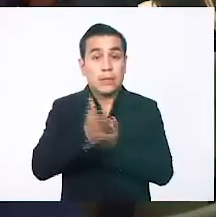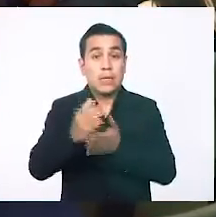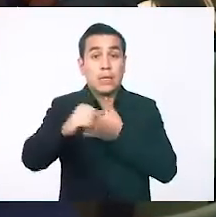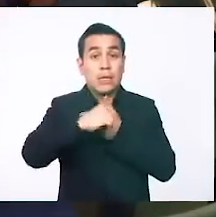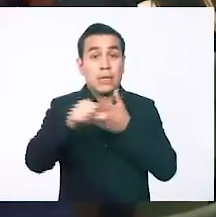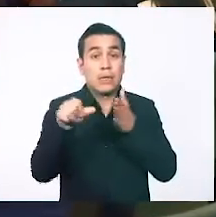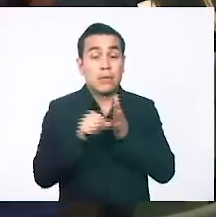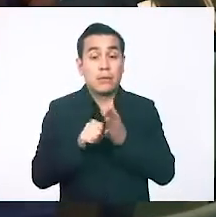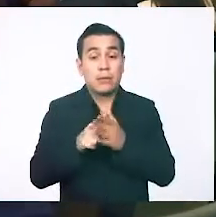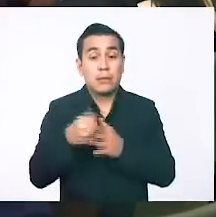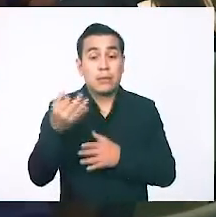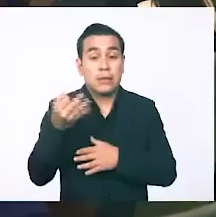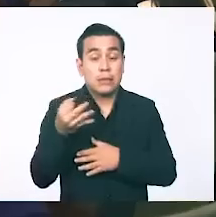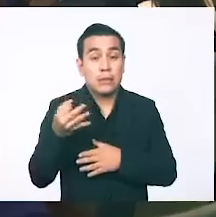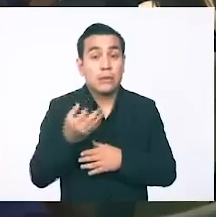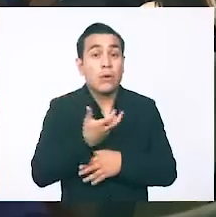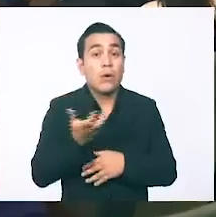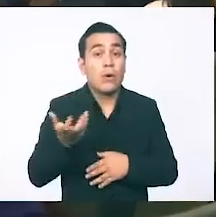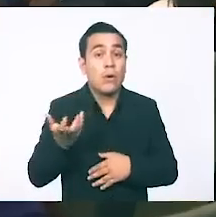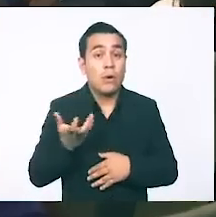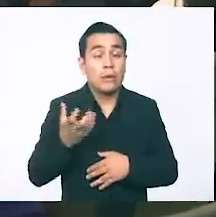nuestro partido tiene primarias libres,